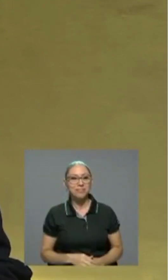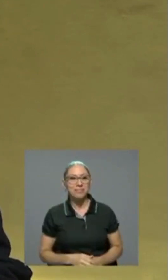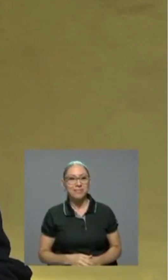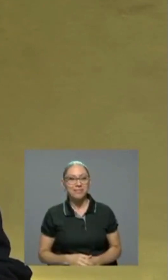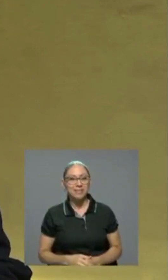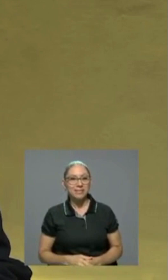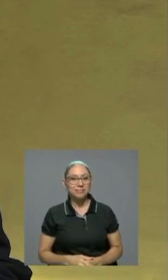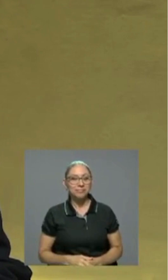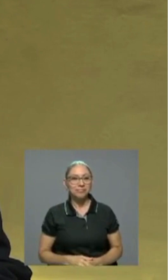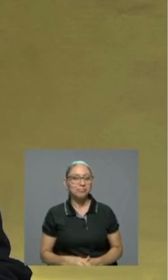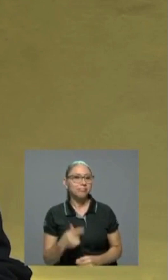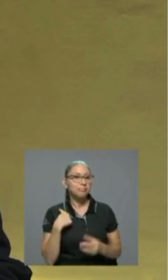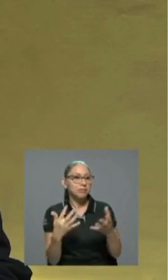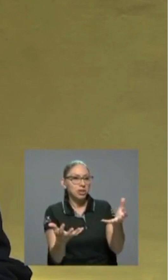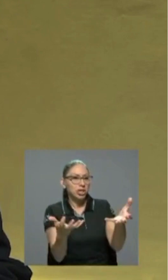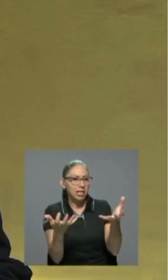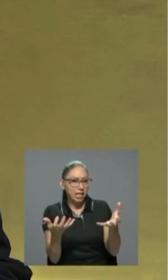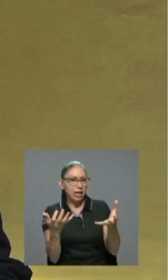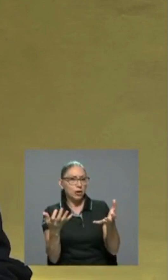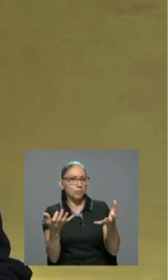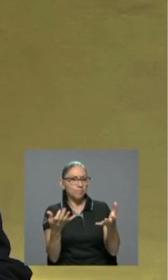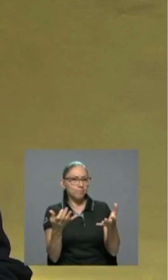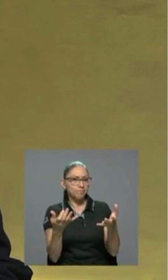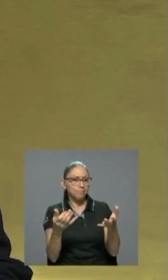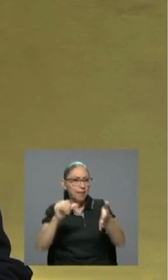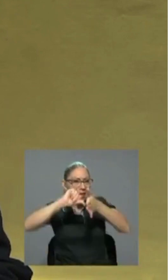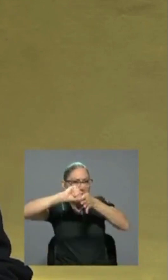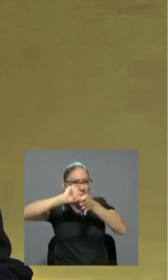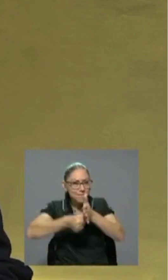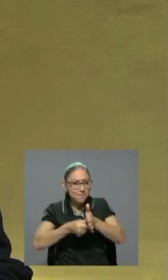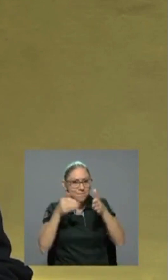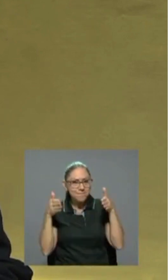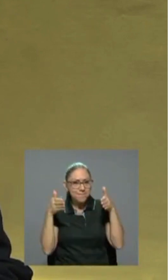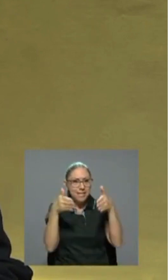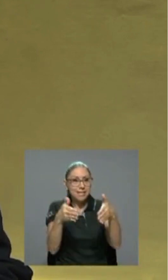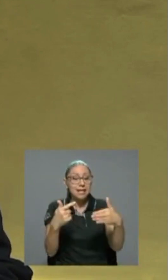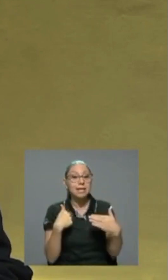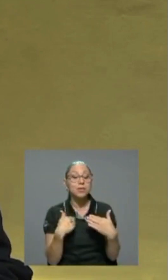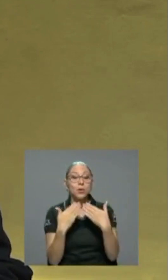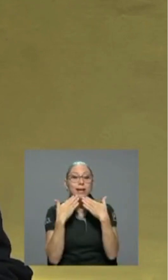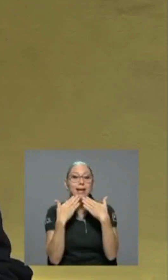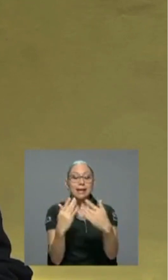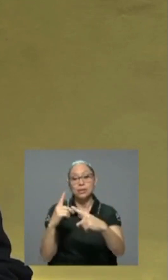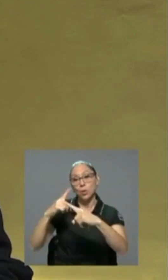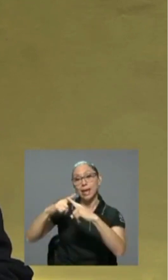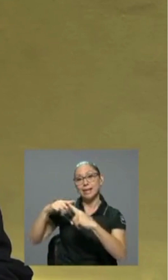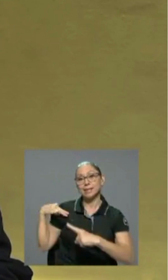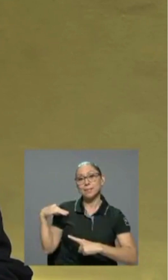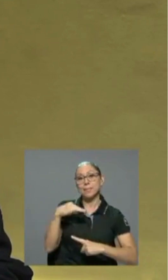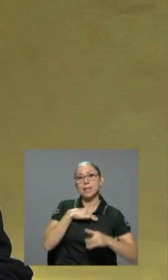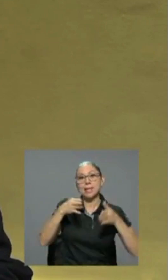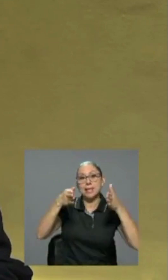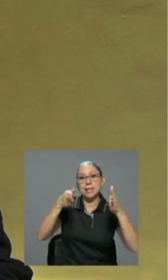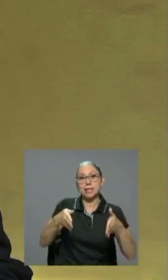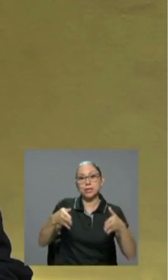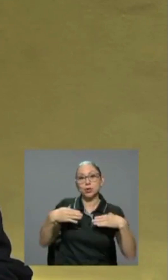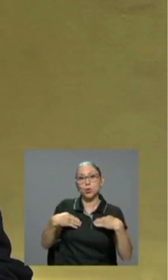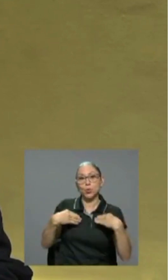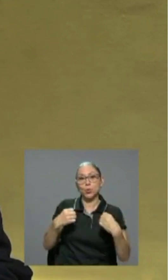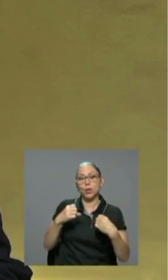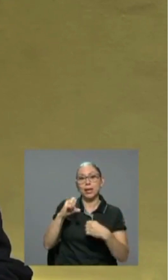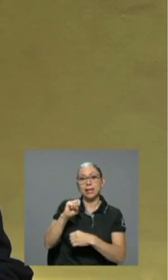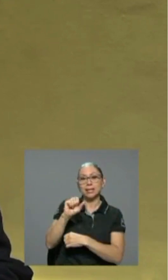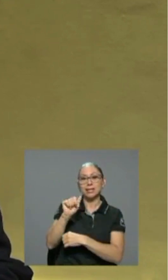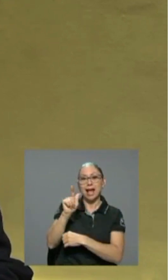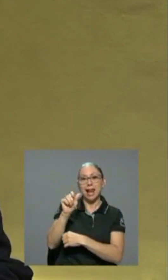y quiero enfatizar que yo le agradezco al exministro Salas y a todo